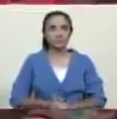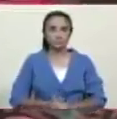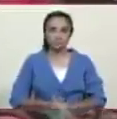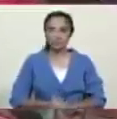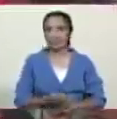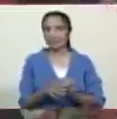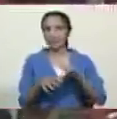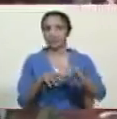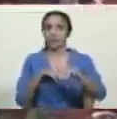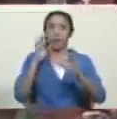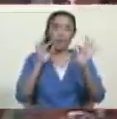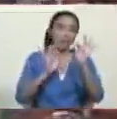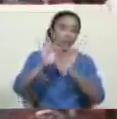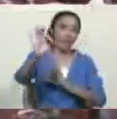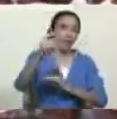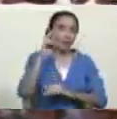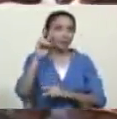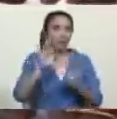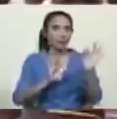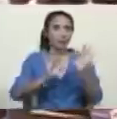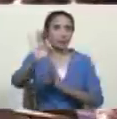¡Tacho, eso se ve lejísimo para allá!